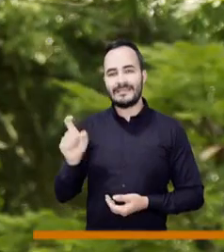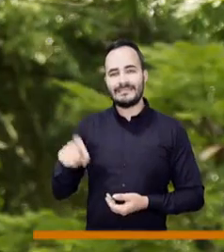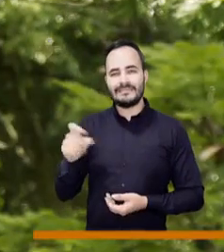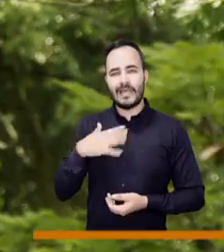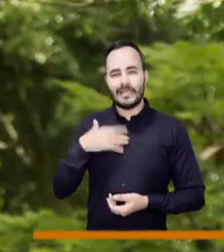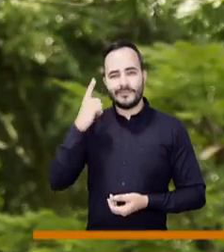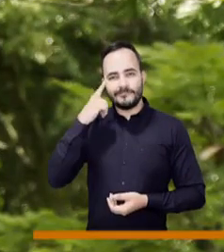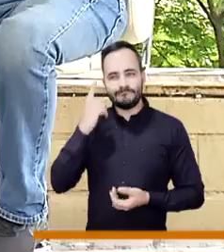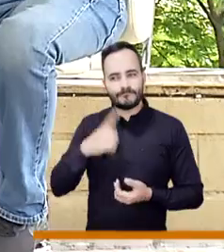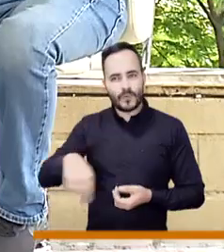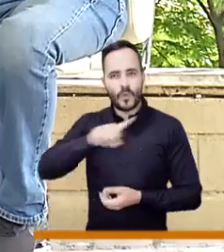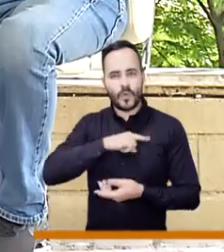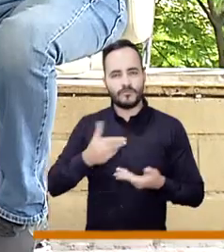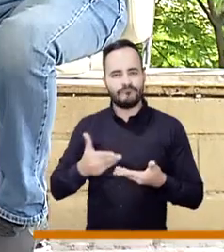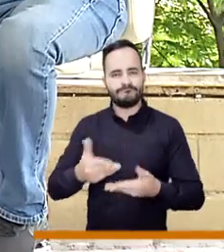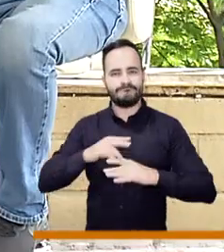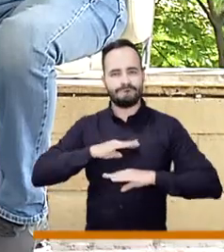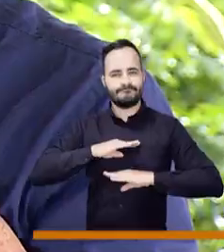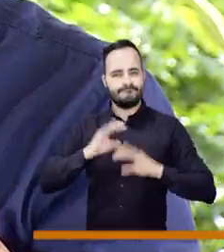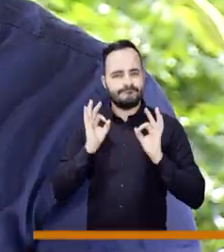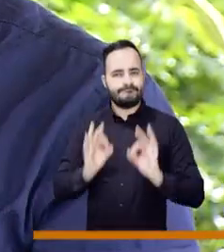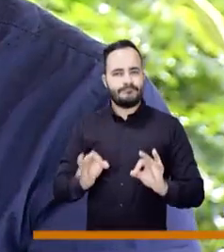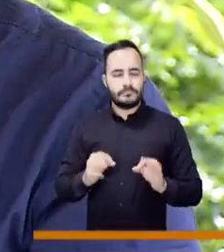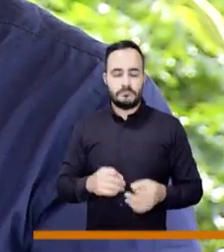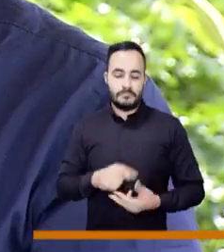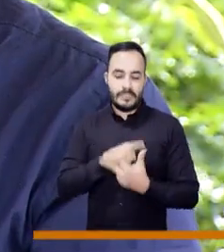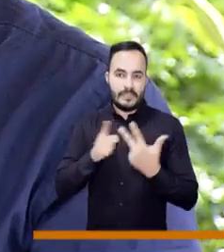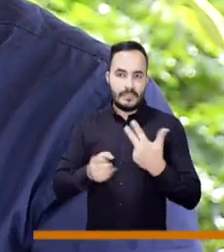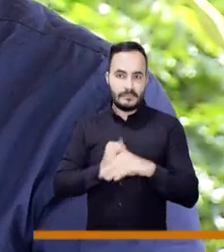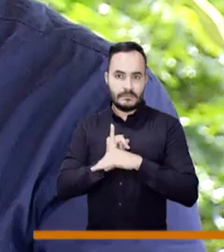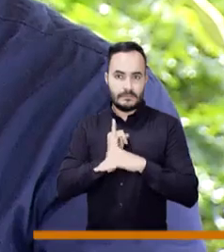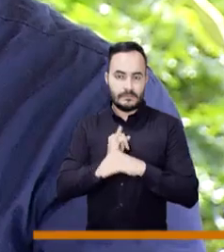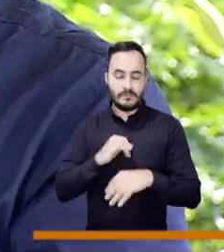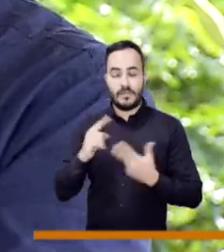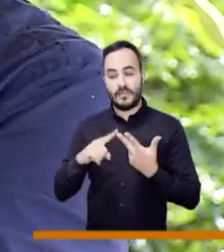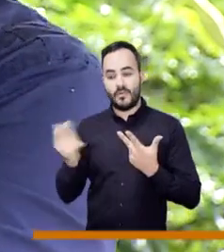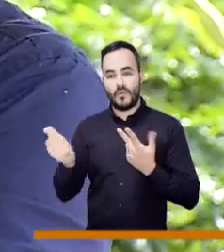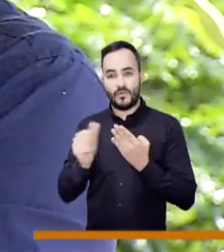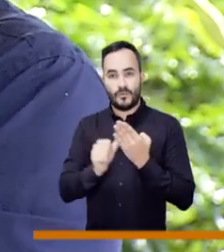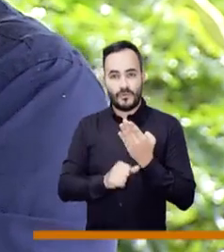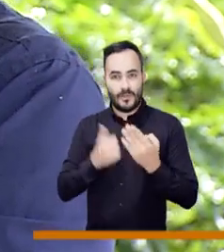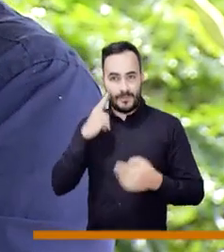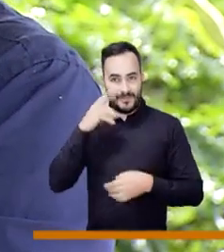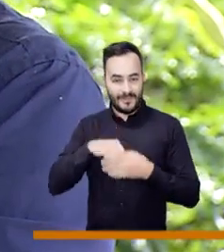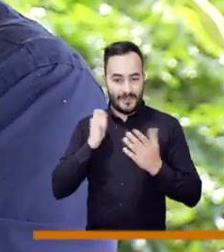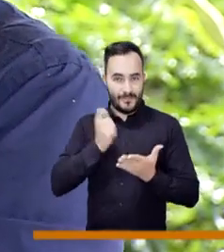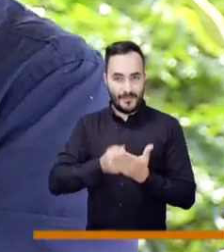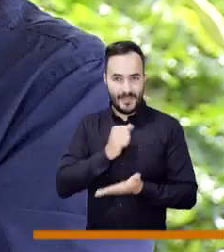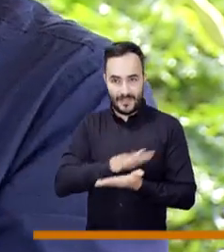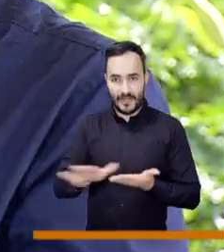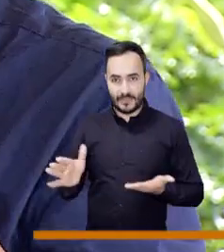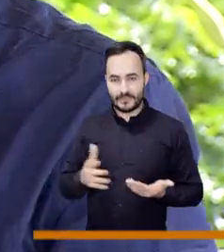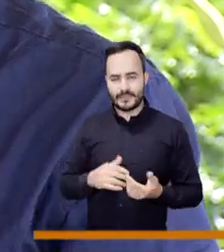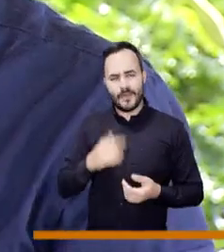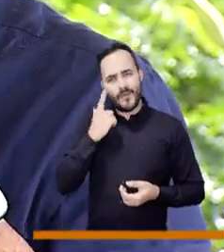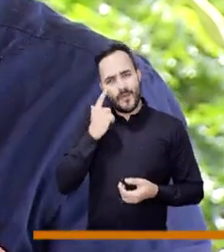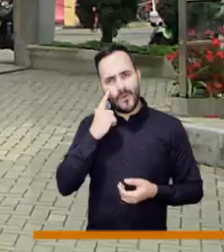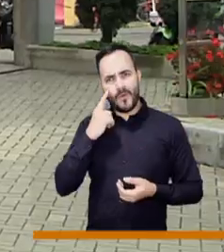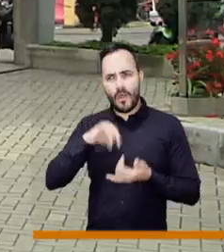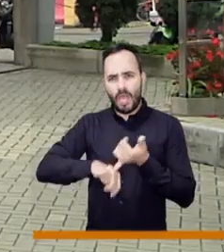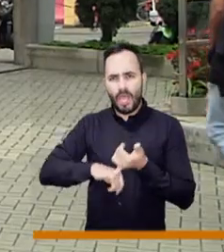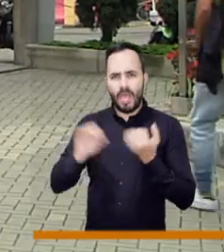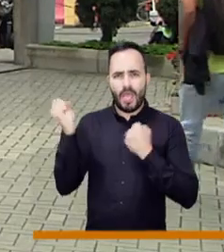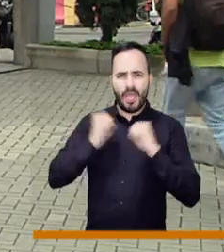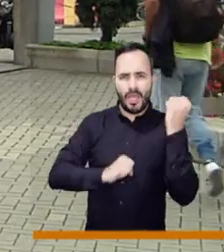que tenemos que garantizar que esas tres instituciones y programas tan importantes como la matrícula cera no tengan